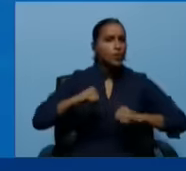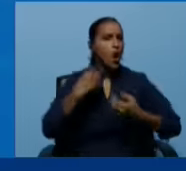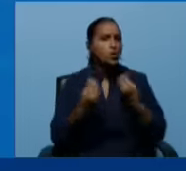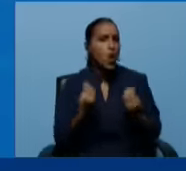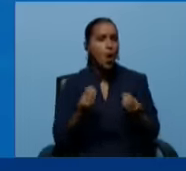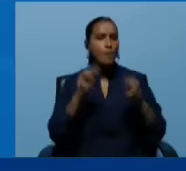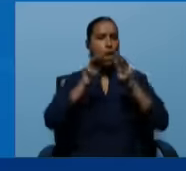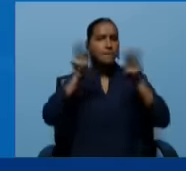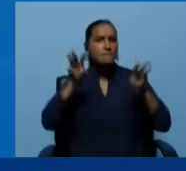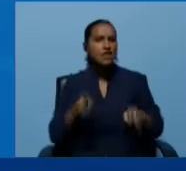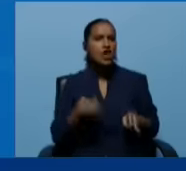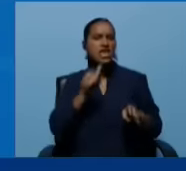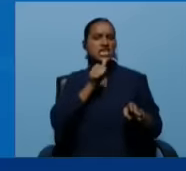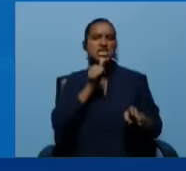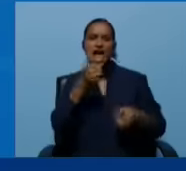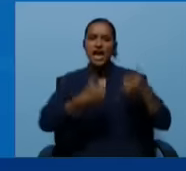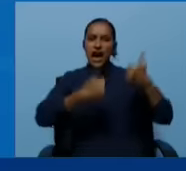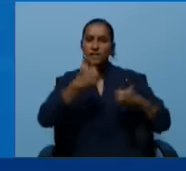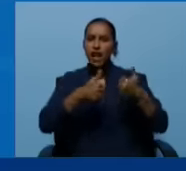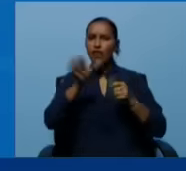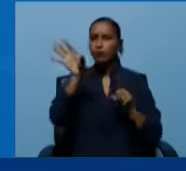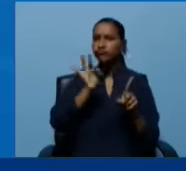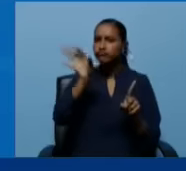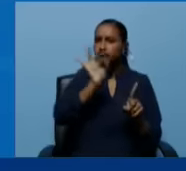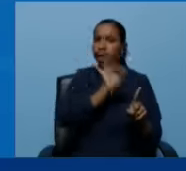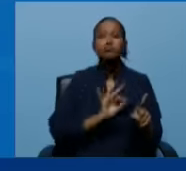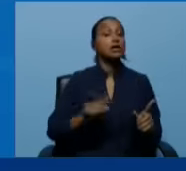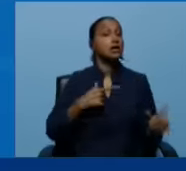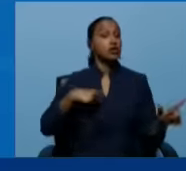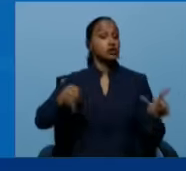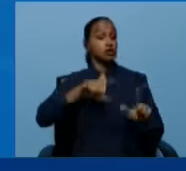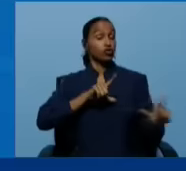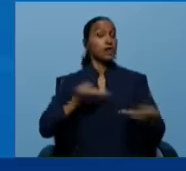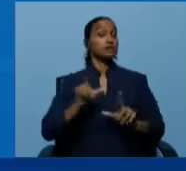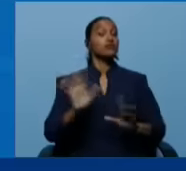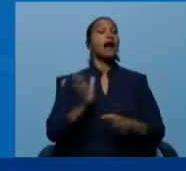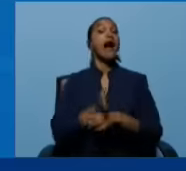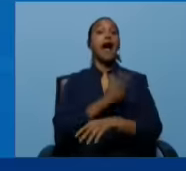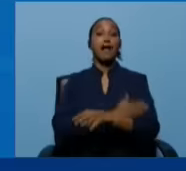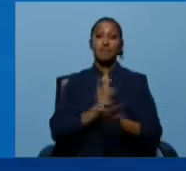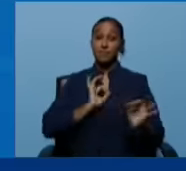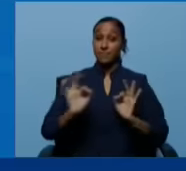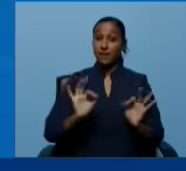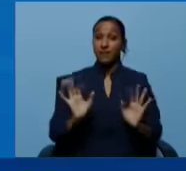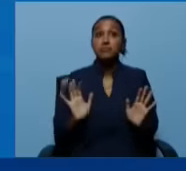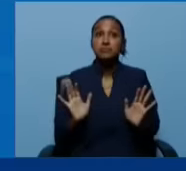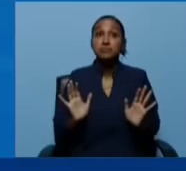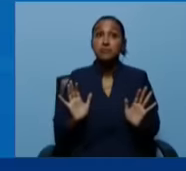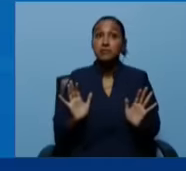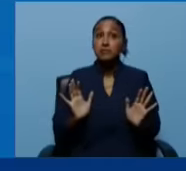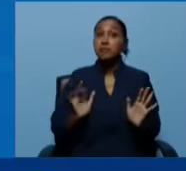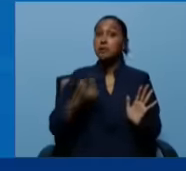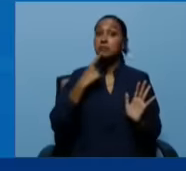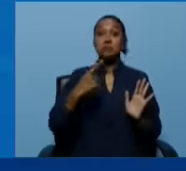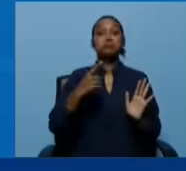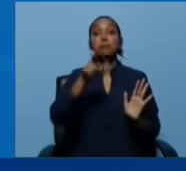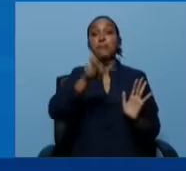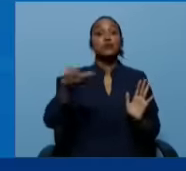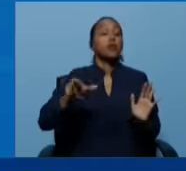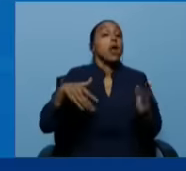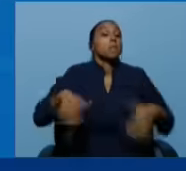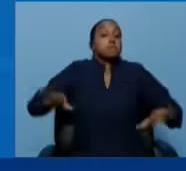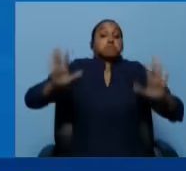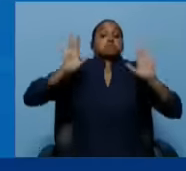quiénes van a ser los candidatos, las candidatas. Ya estamos en eso. Allá el que se salga de la Constitución,